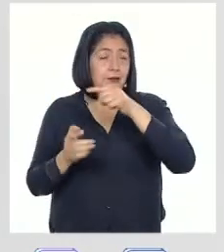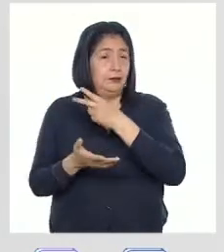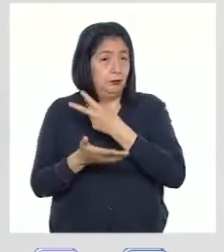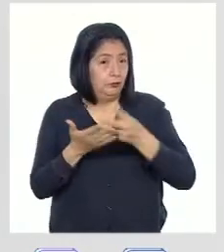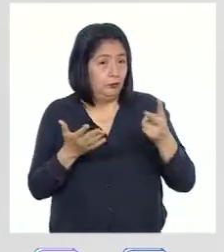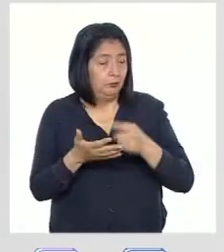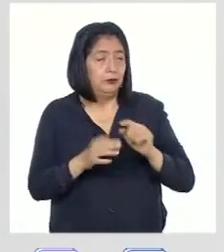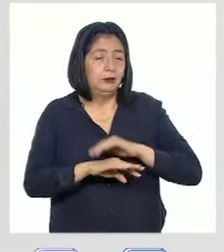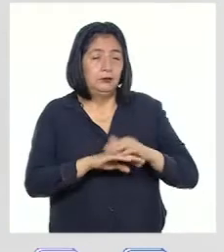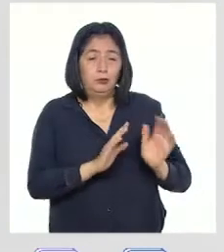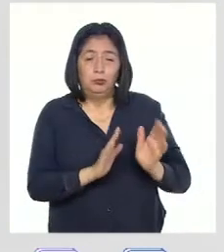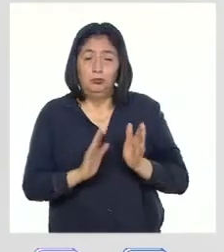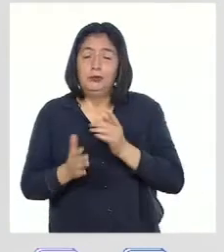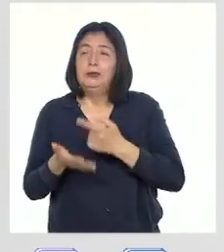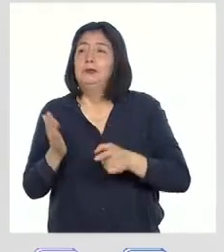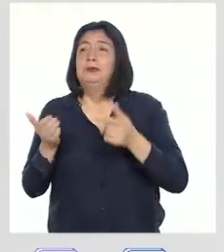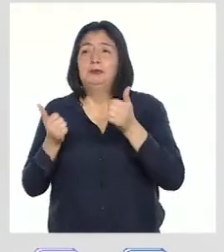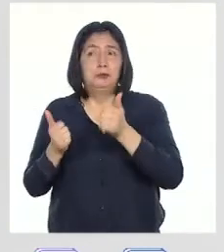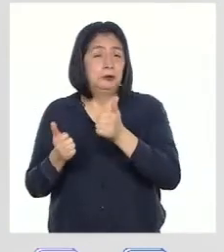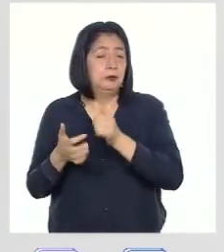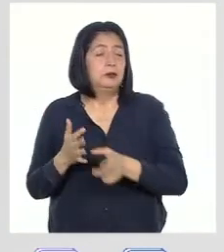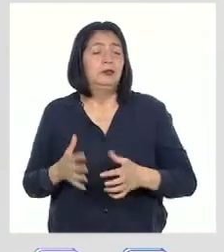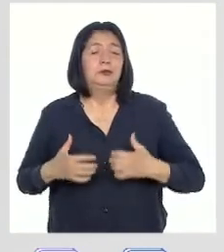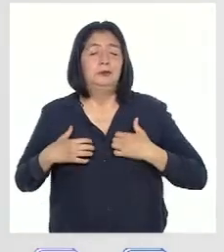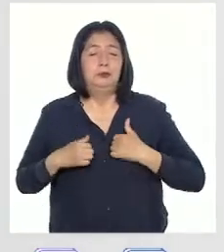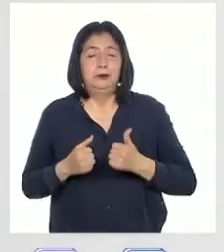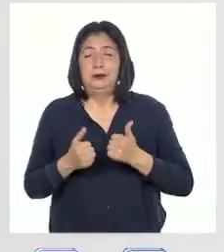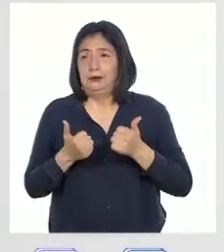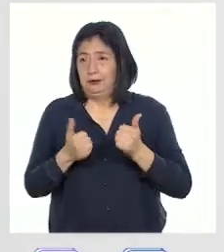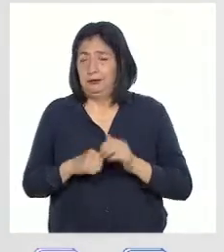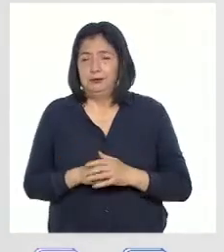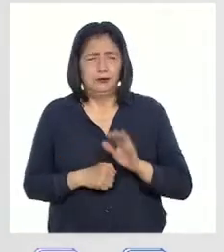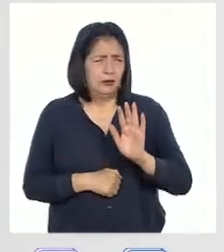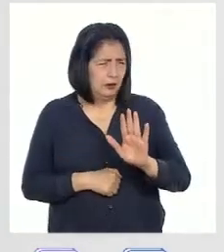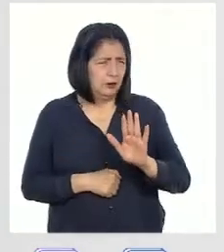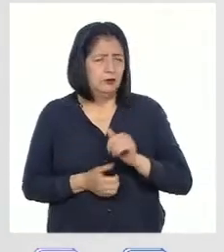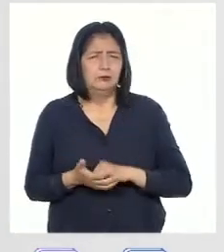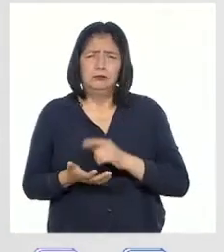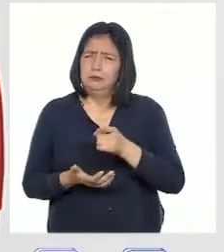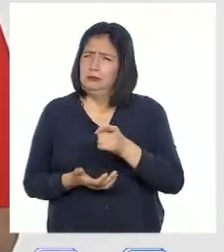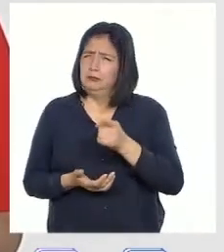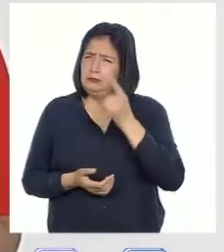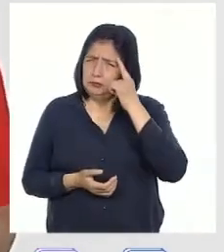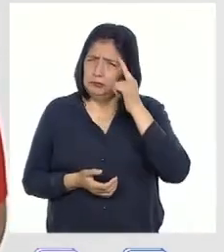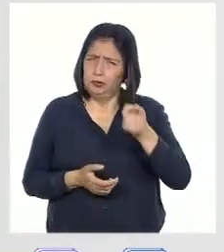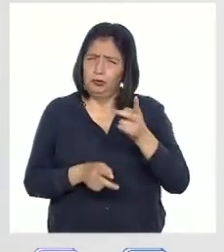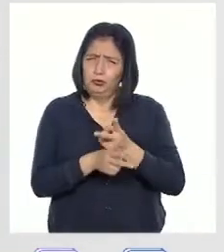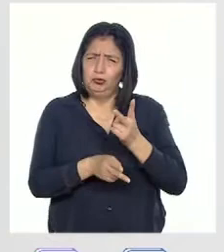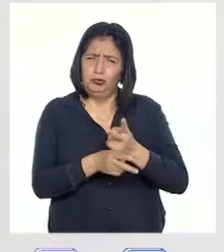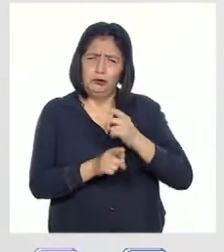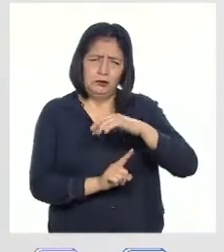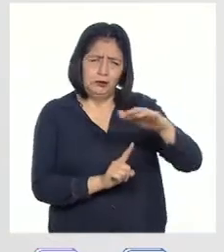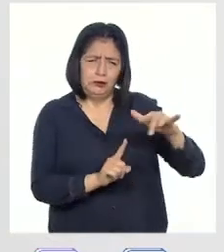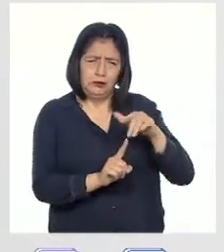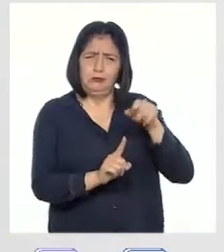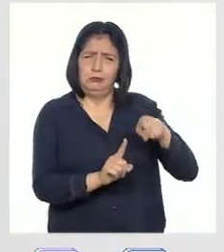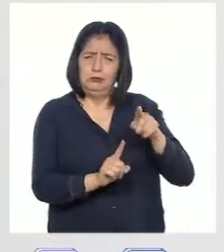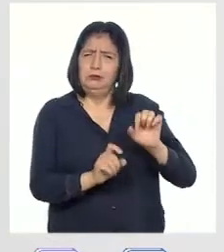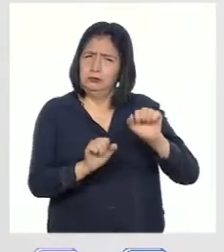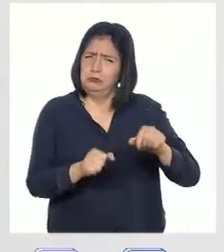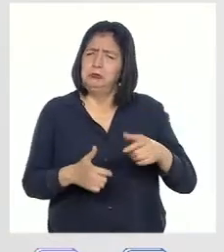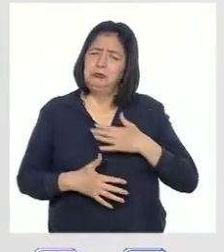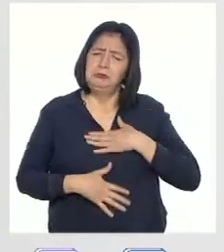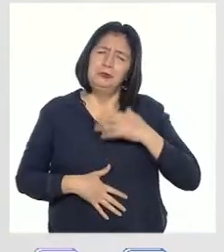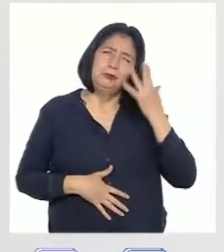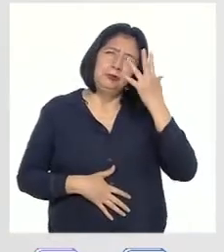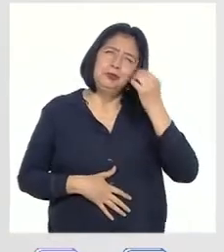es elaborar un plan de acción provechoso en cuanto a vida saludable. Tengamos presente que conservar nuestro ambiente nos permite no solo disfrutar